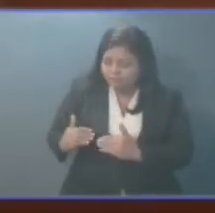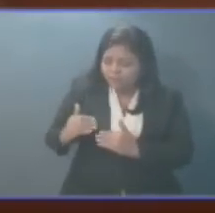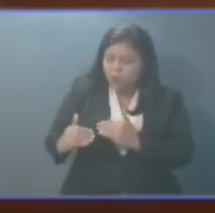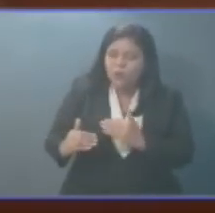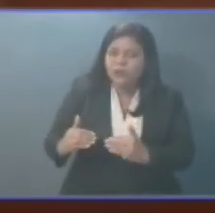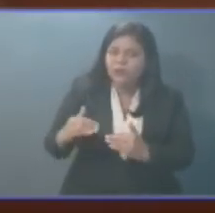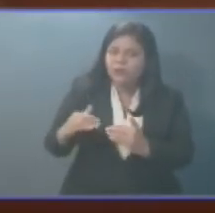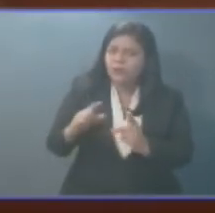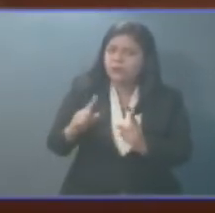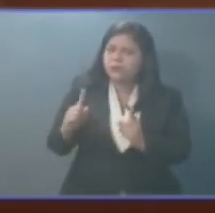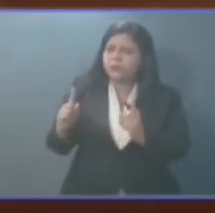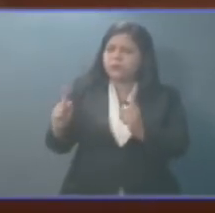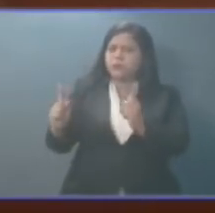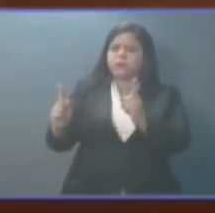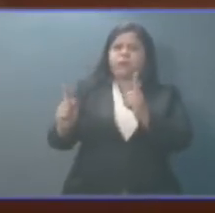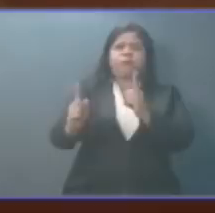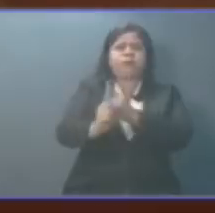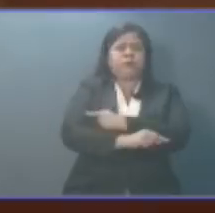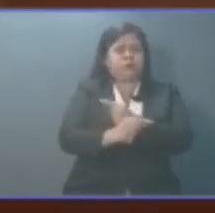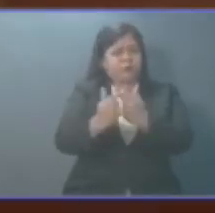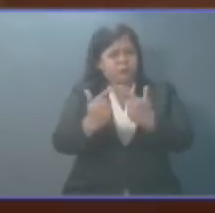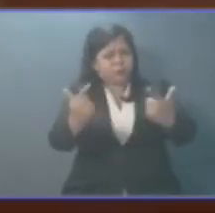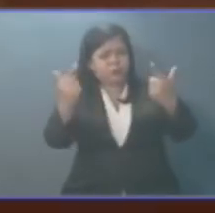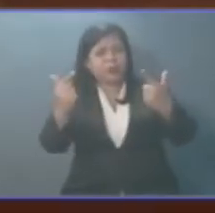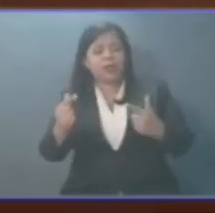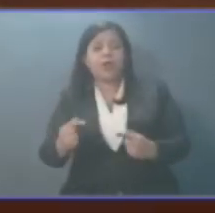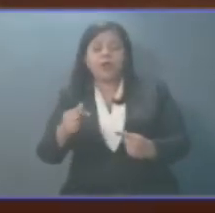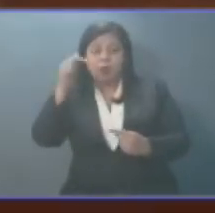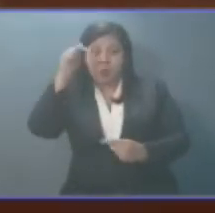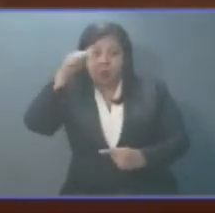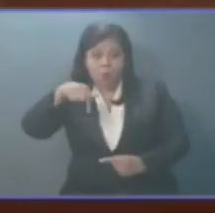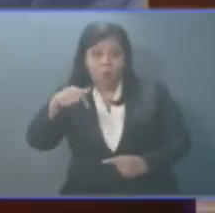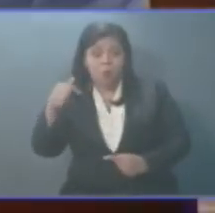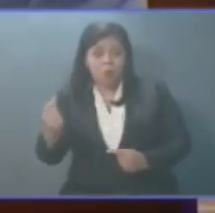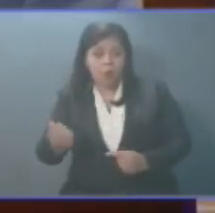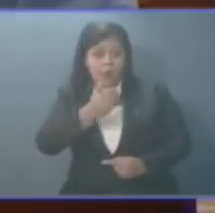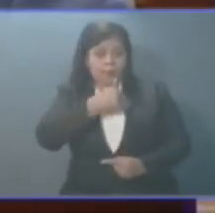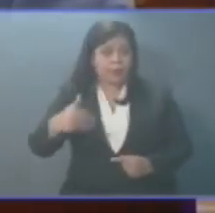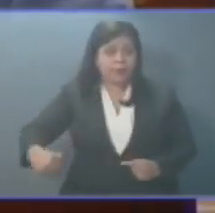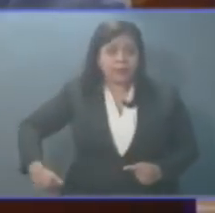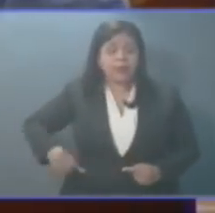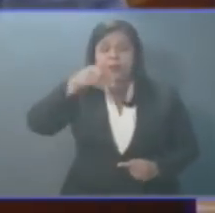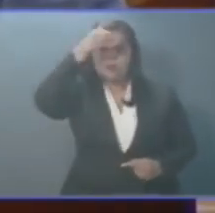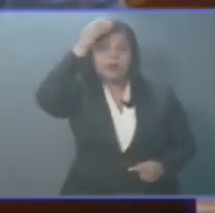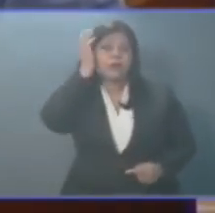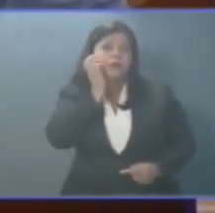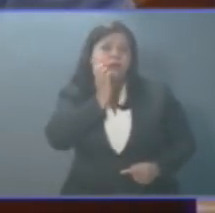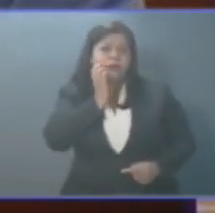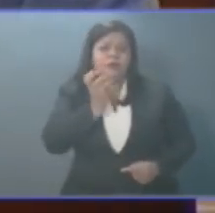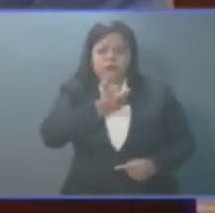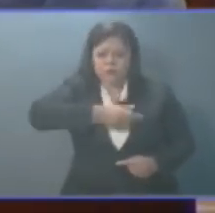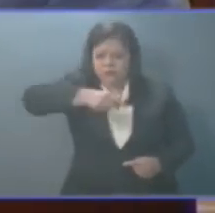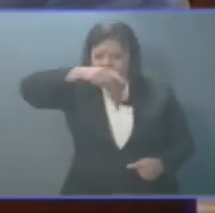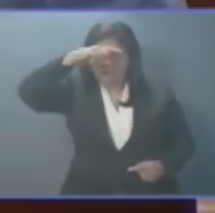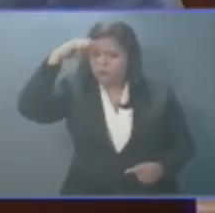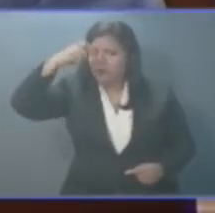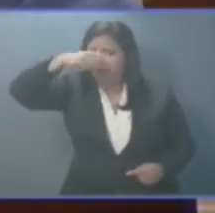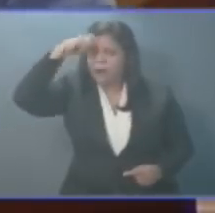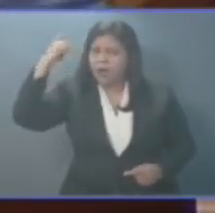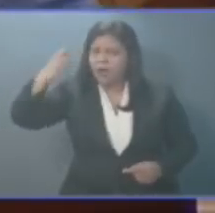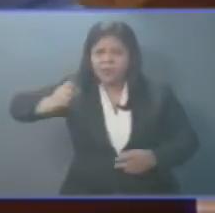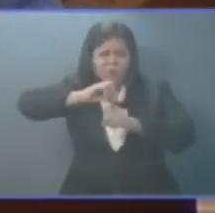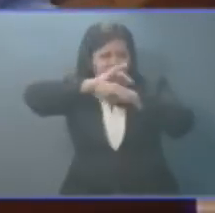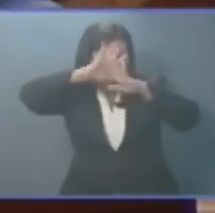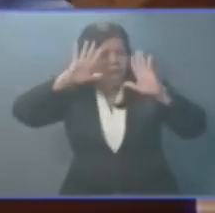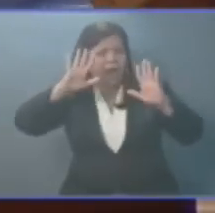transformación. Bajo el liderazgo del presidente Nayib Bukele, hemos trabajado directrices claras. Toda la